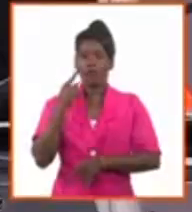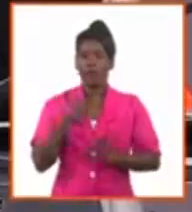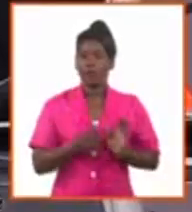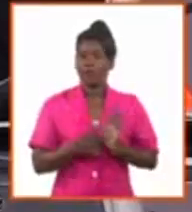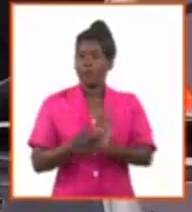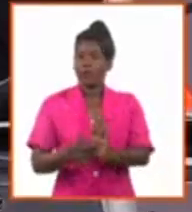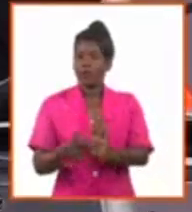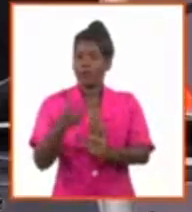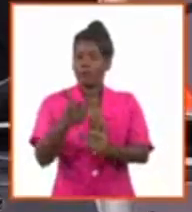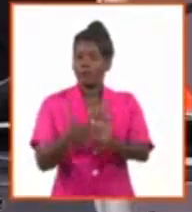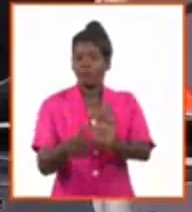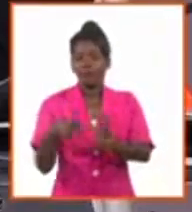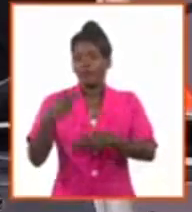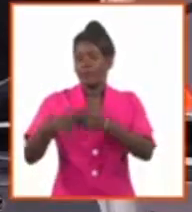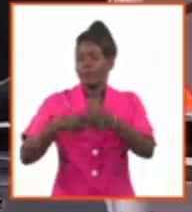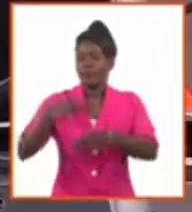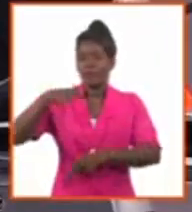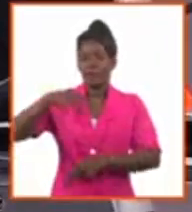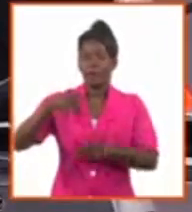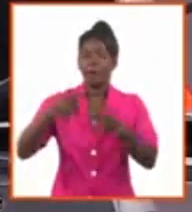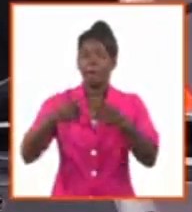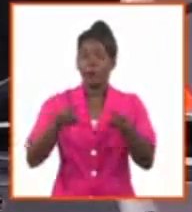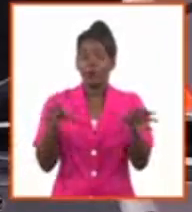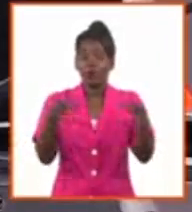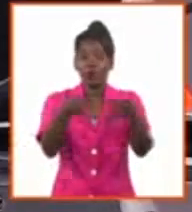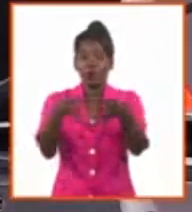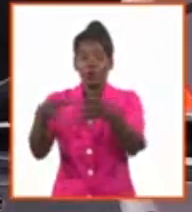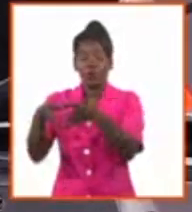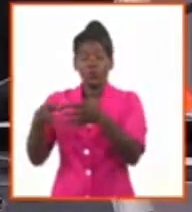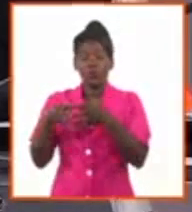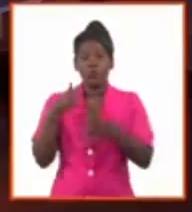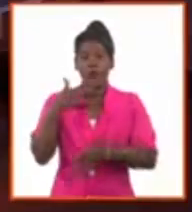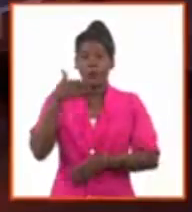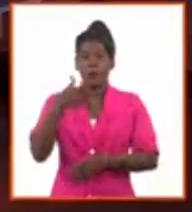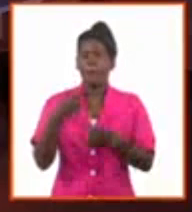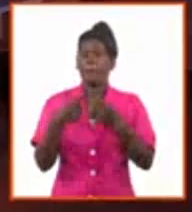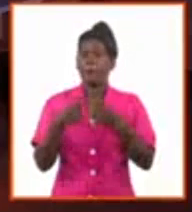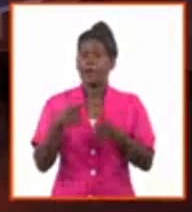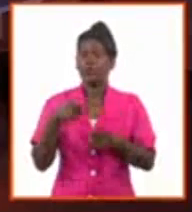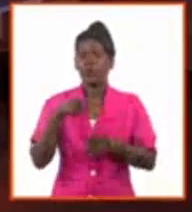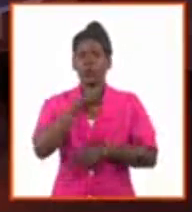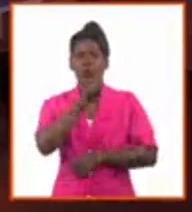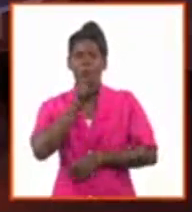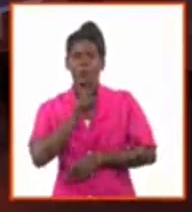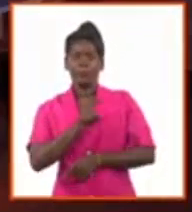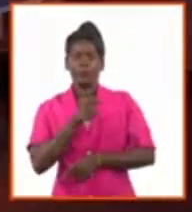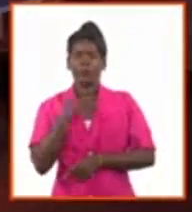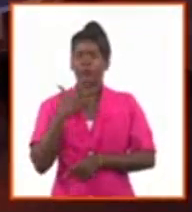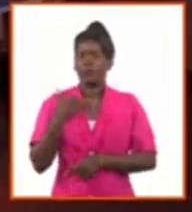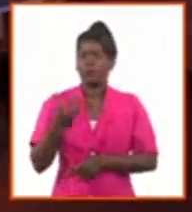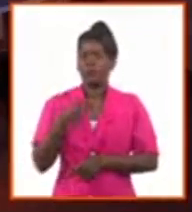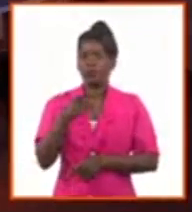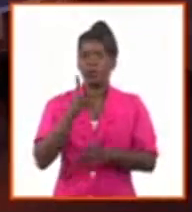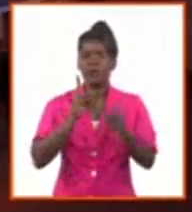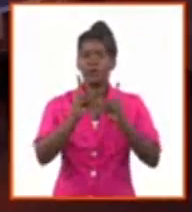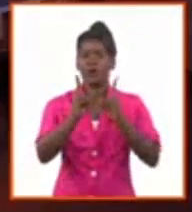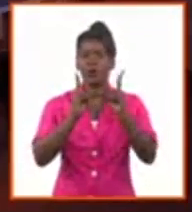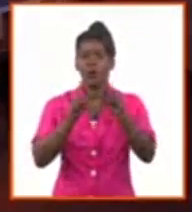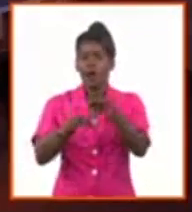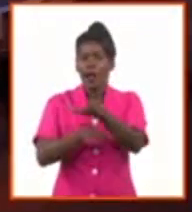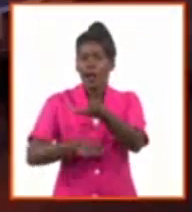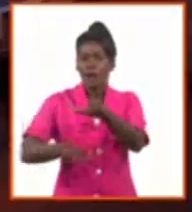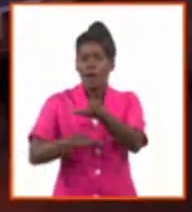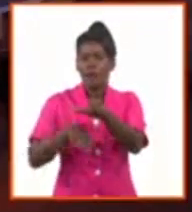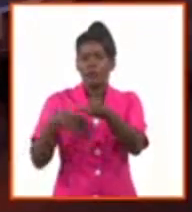ella, pero también todas las brigadas del país de alguna manera. ¿Cómo se ha concebido, Natalie, ese debate en la base?